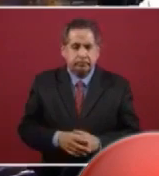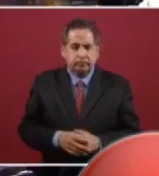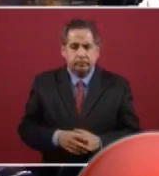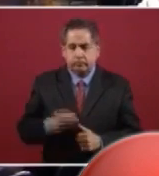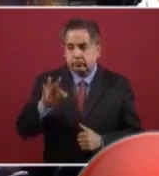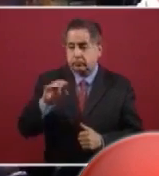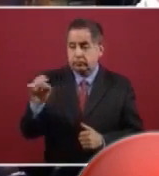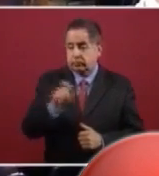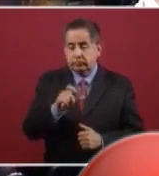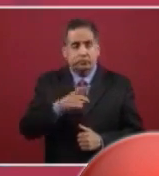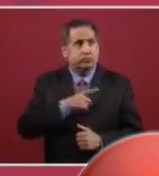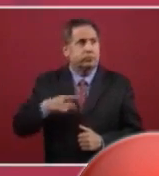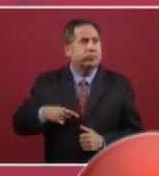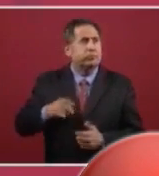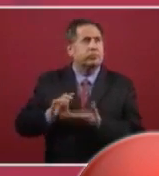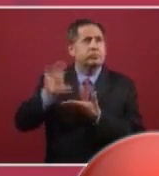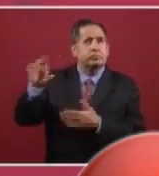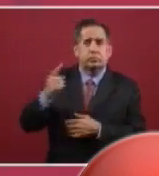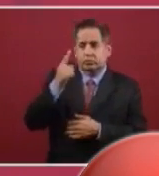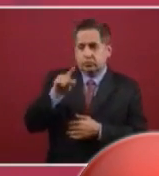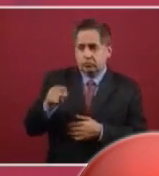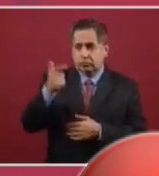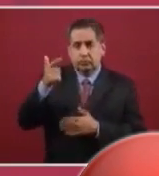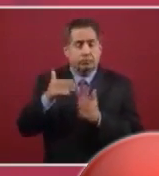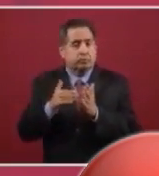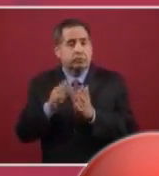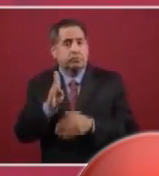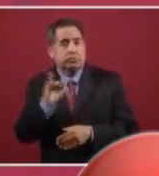Fox la dejó en 1.7 billones.